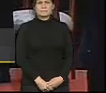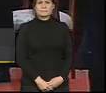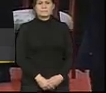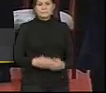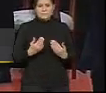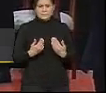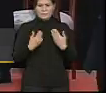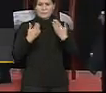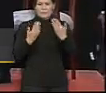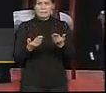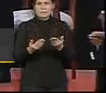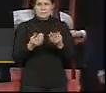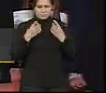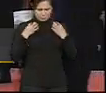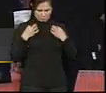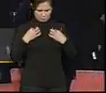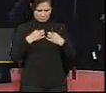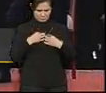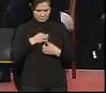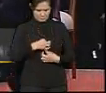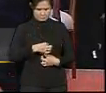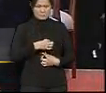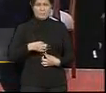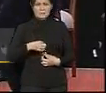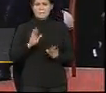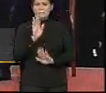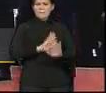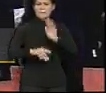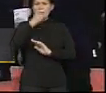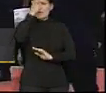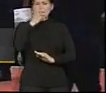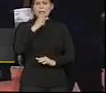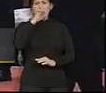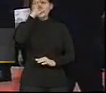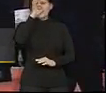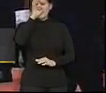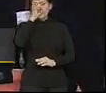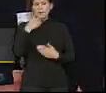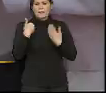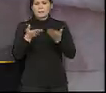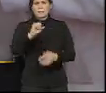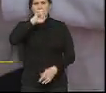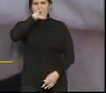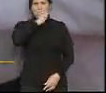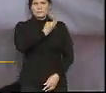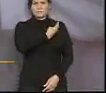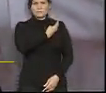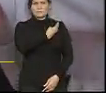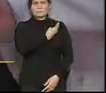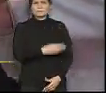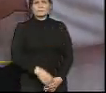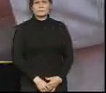Que hace entrega de este artesanal trabajo de los orfebres de la ciudad de Luque al Santo Padre Papa Francisco.